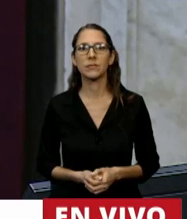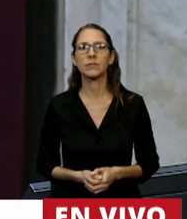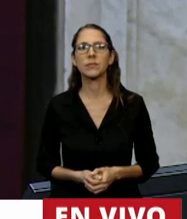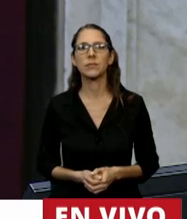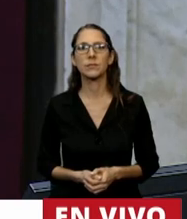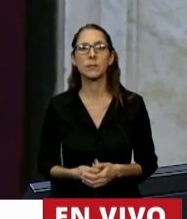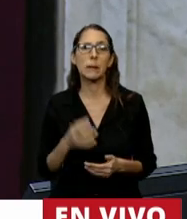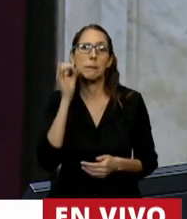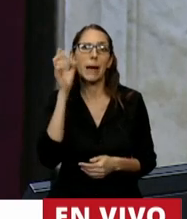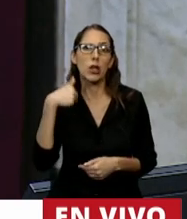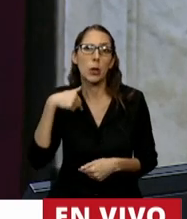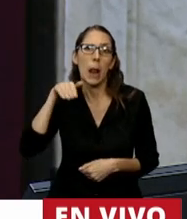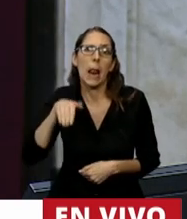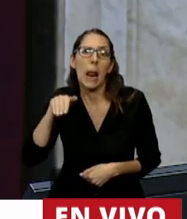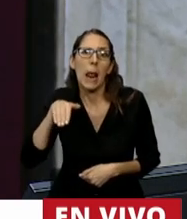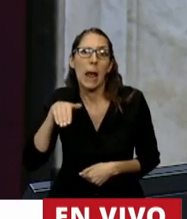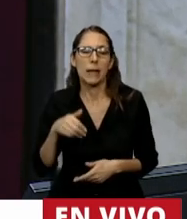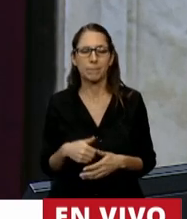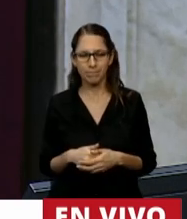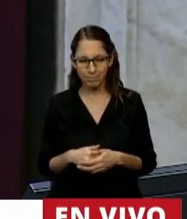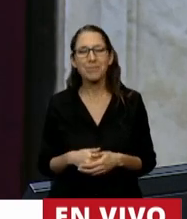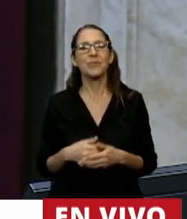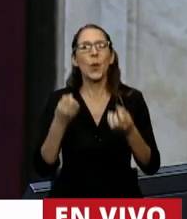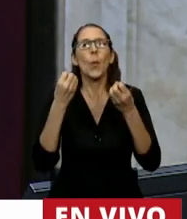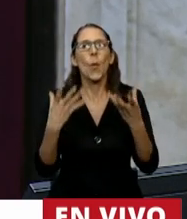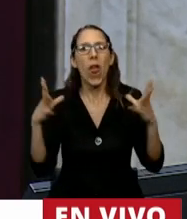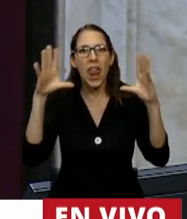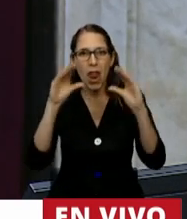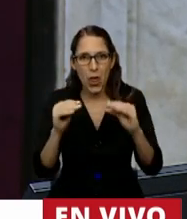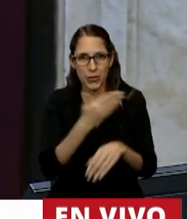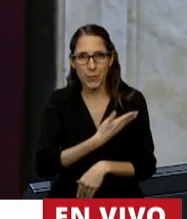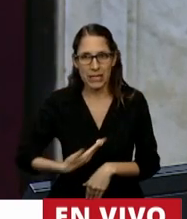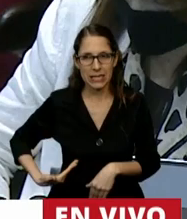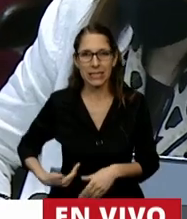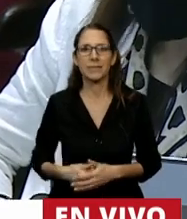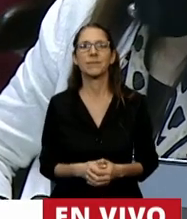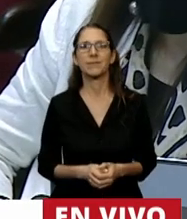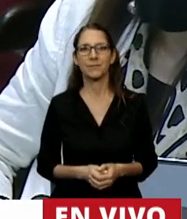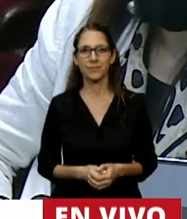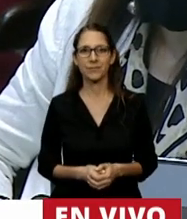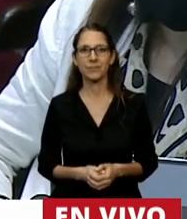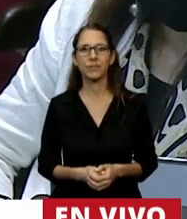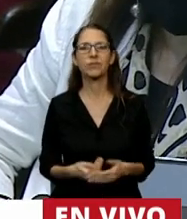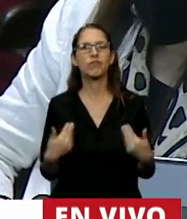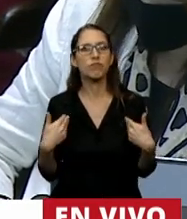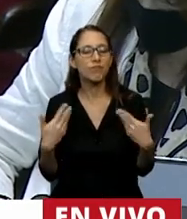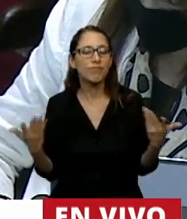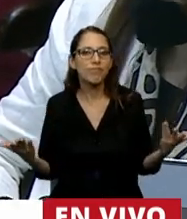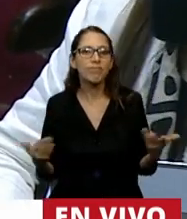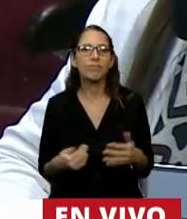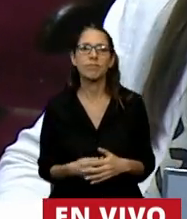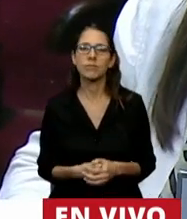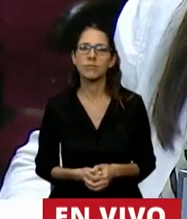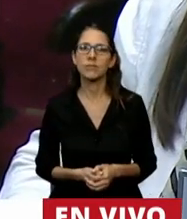Es que soy petiza. Buenas noches, señor presidente. Bueno, mire, yo quería